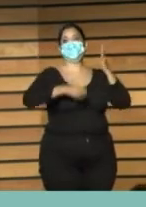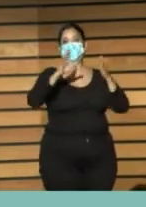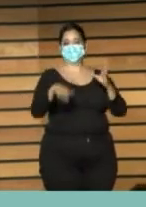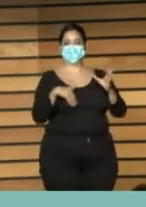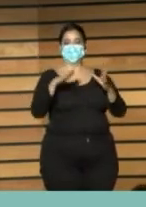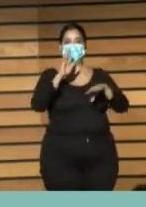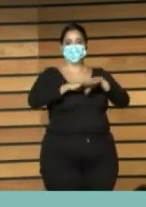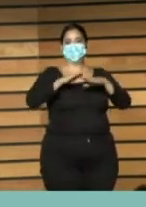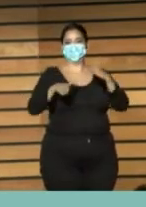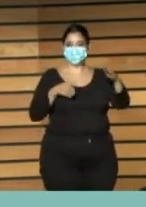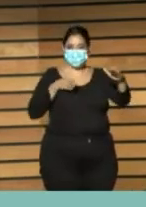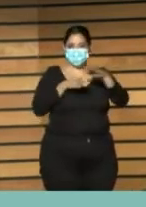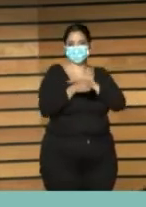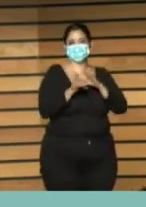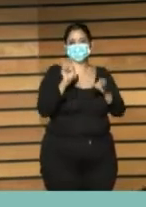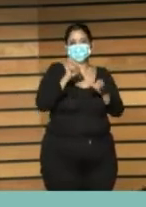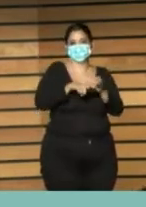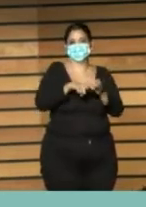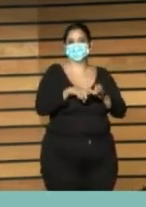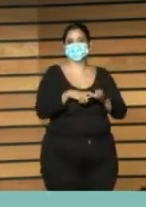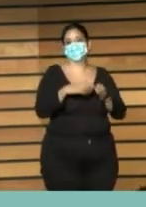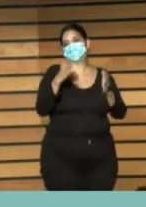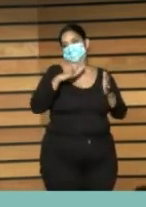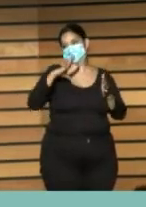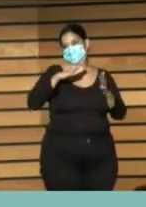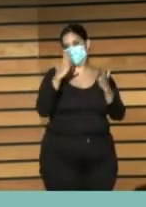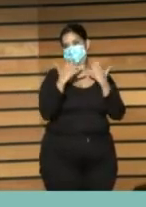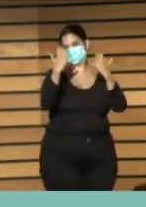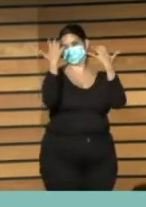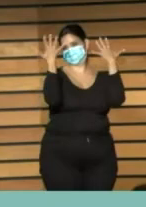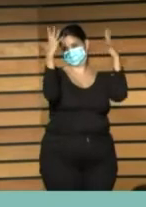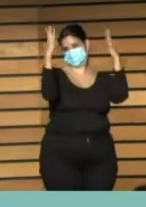fuerte aplauso para la biblioteca porque no van a poder venir a recoger el premio.